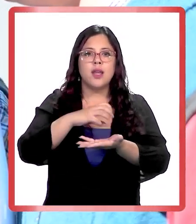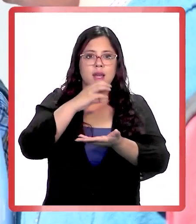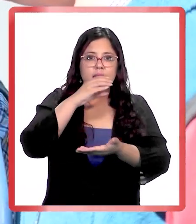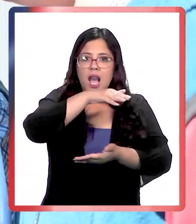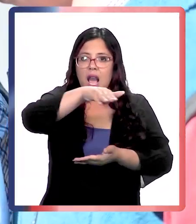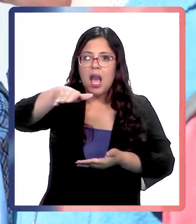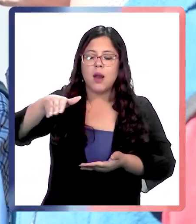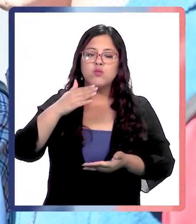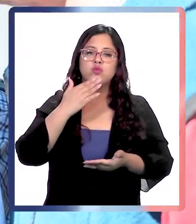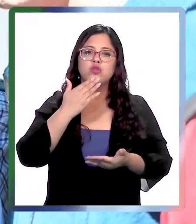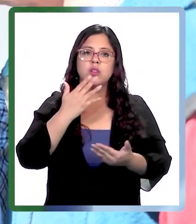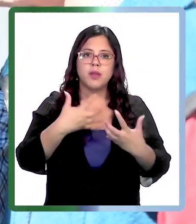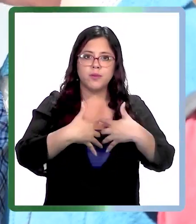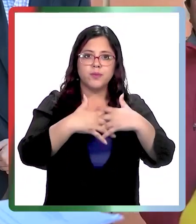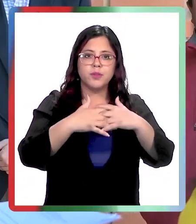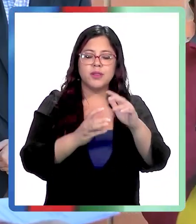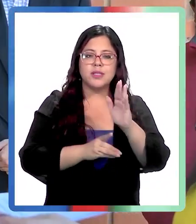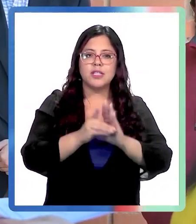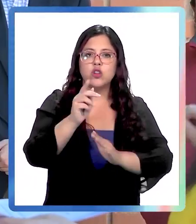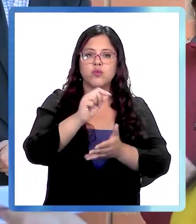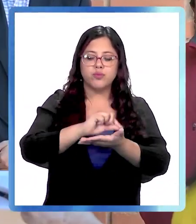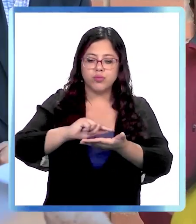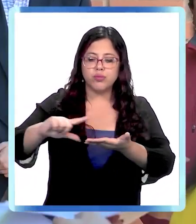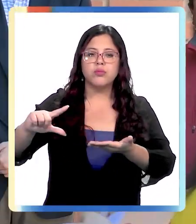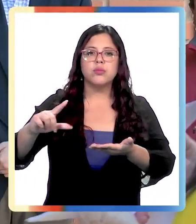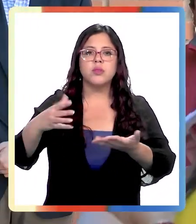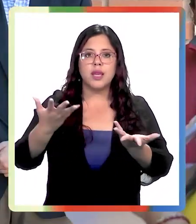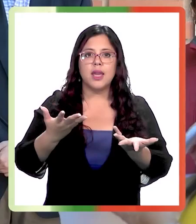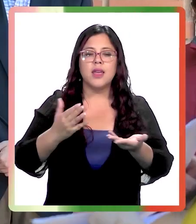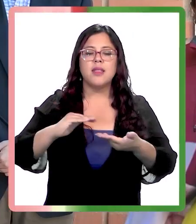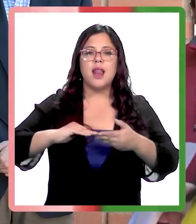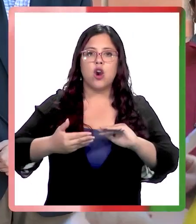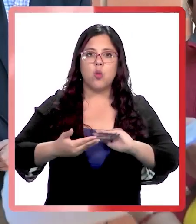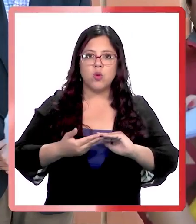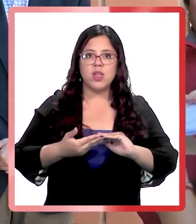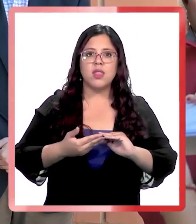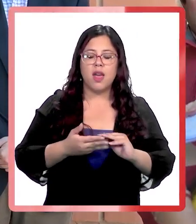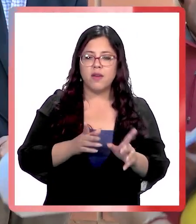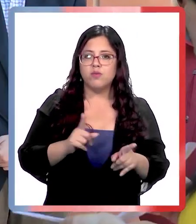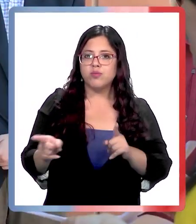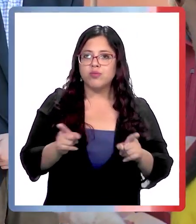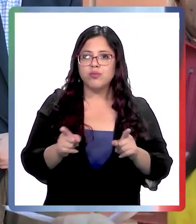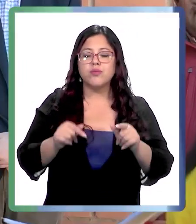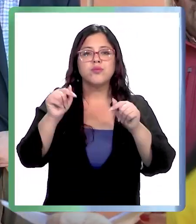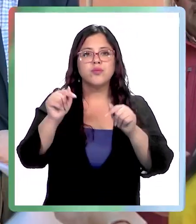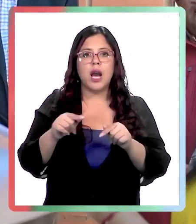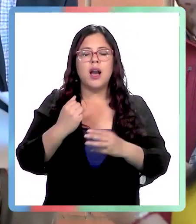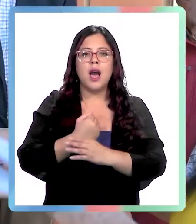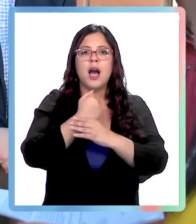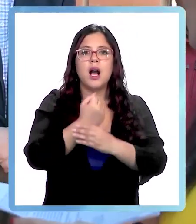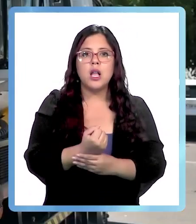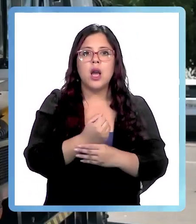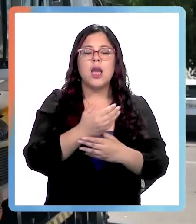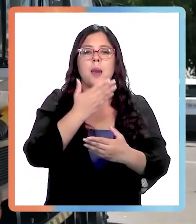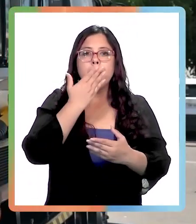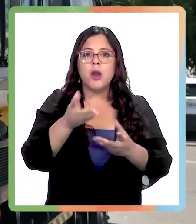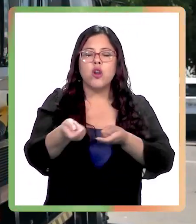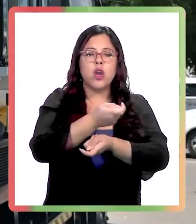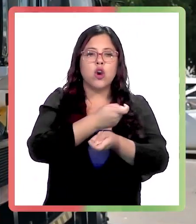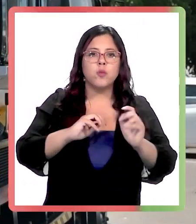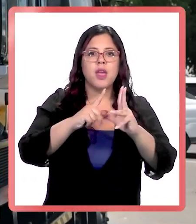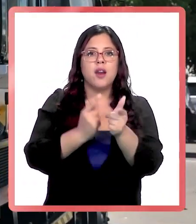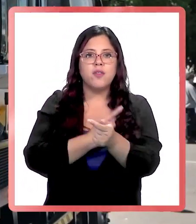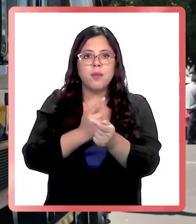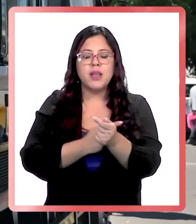también fortalecer el desarrollo de los emprendimientos de las comunidades organizadas, que no solo contribuirán a mejorar la economía familiar de